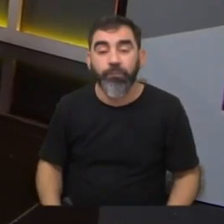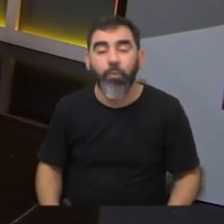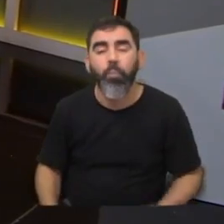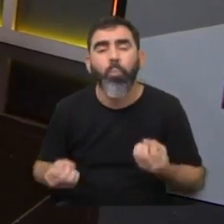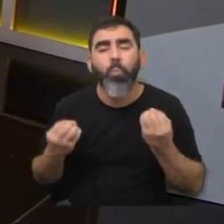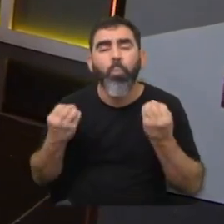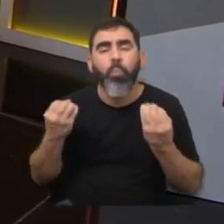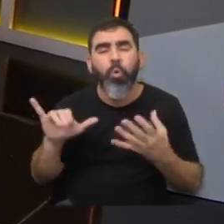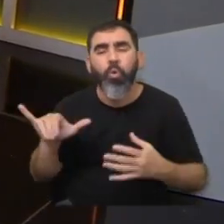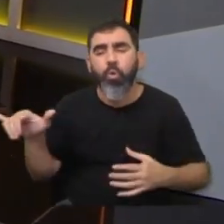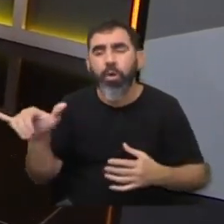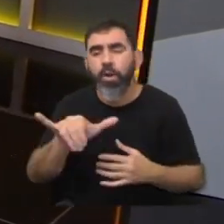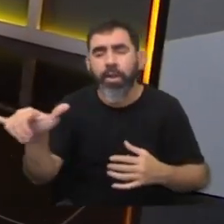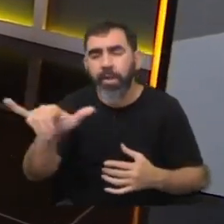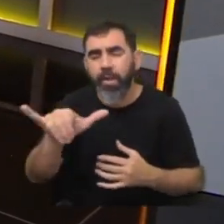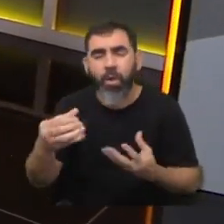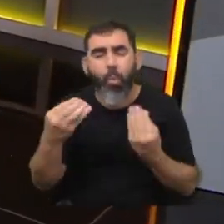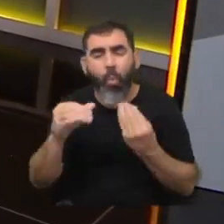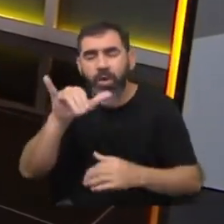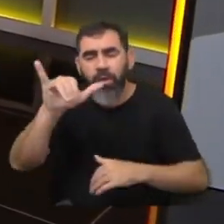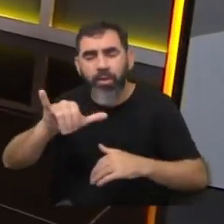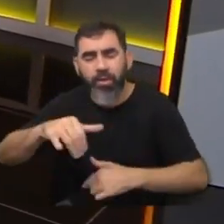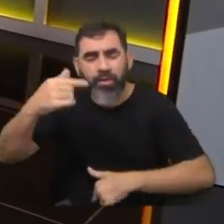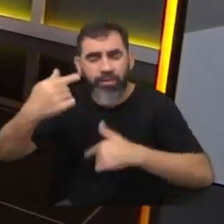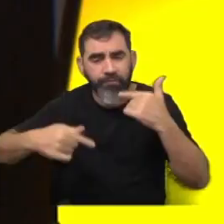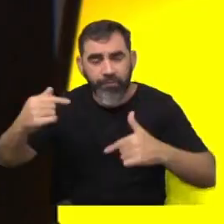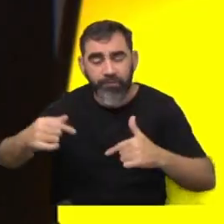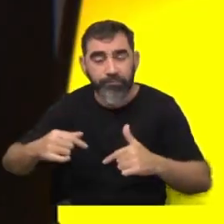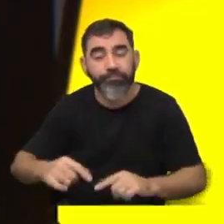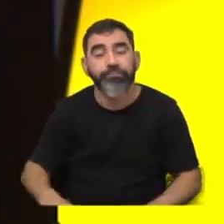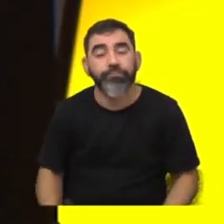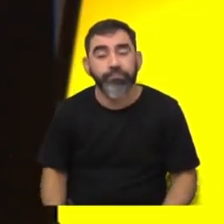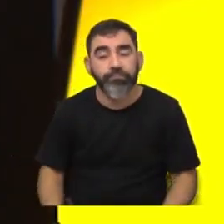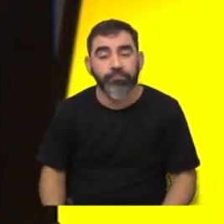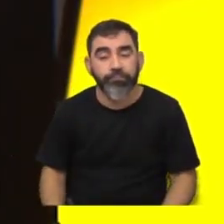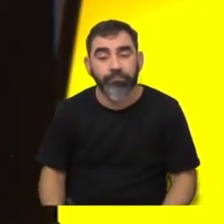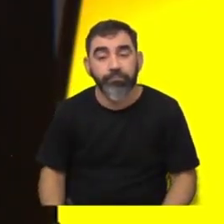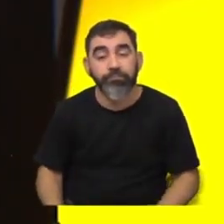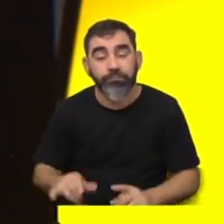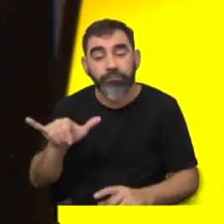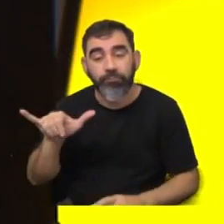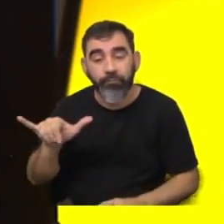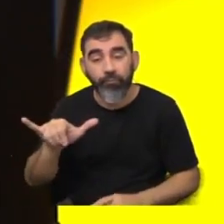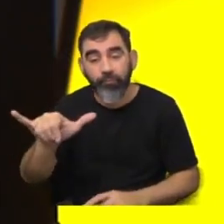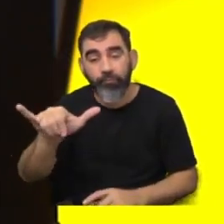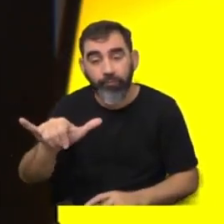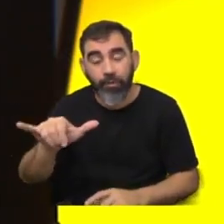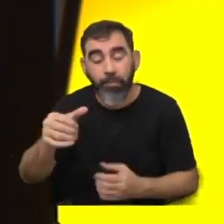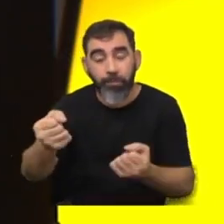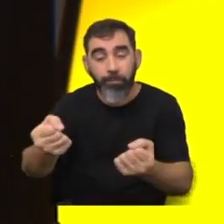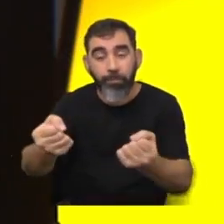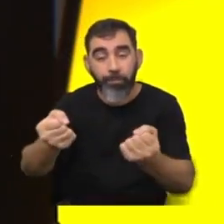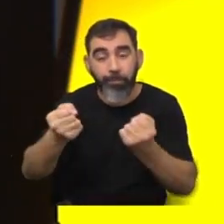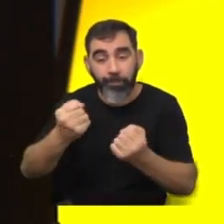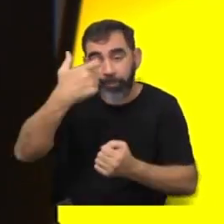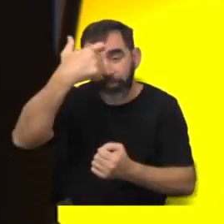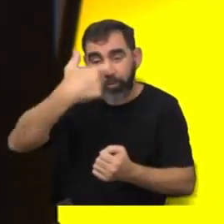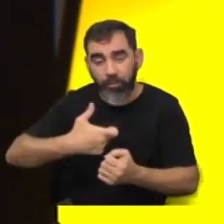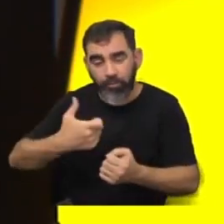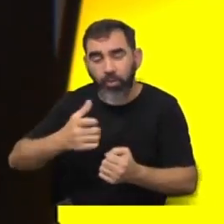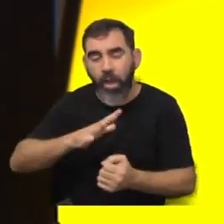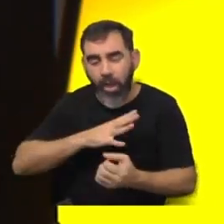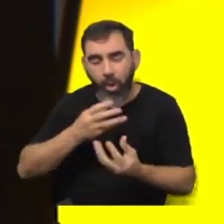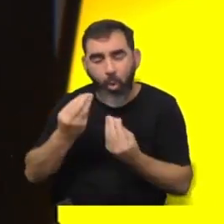las turbulencias, qué tipo de turbulencias hay, y también, bueno, nos decía que los aviones tienen, o sea, los pilotos tienen muchos recursos